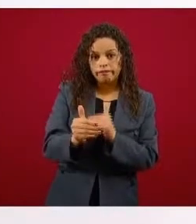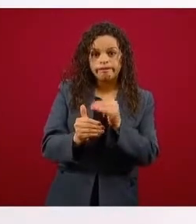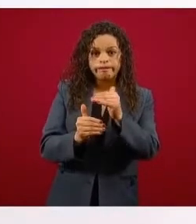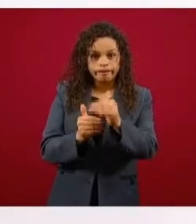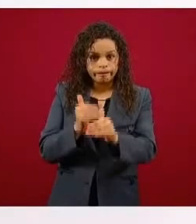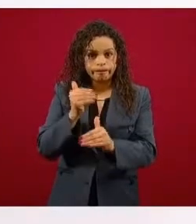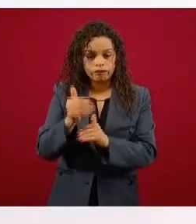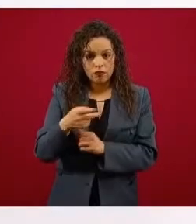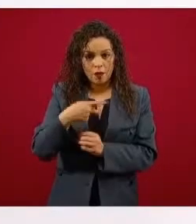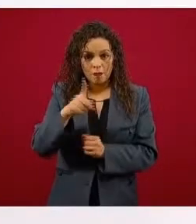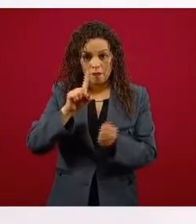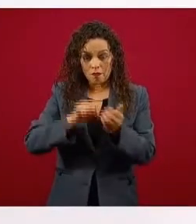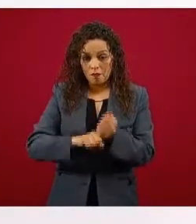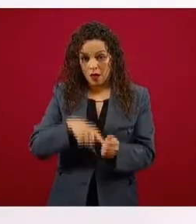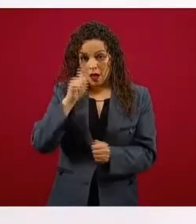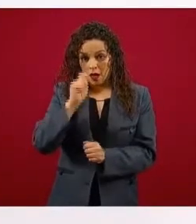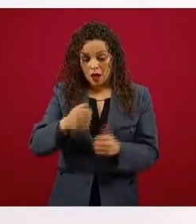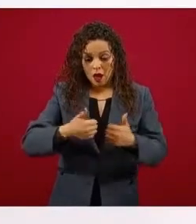de poderes,